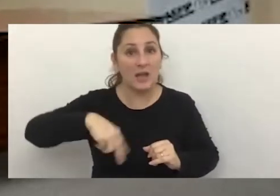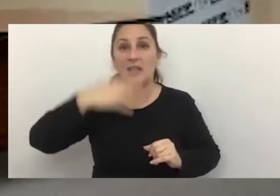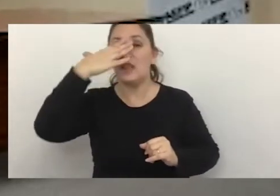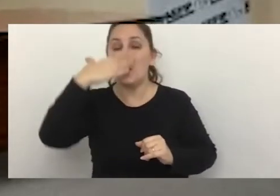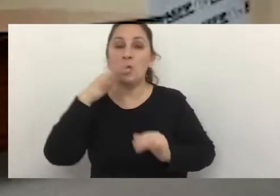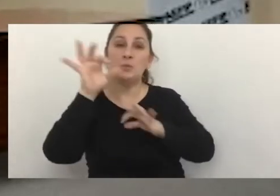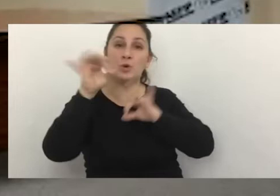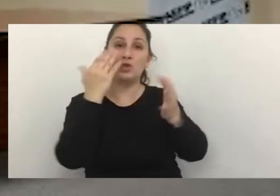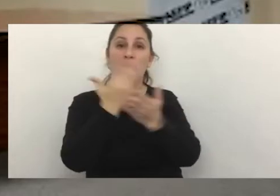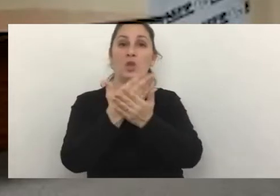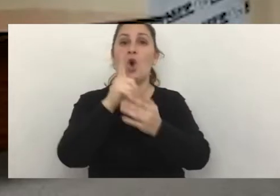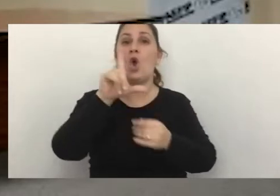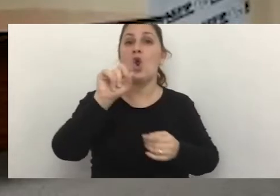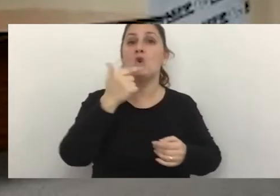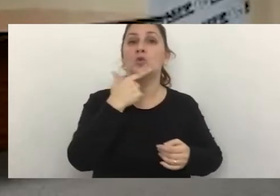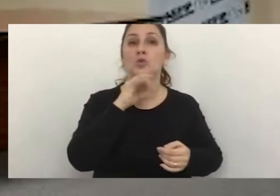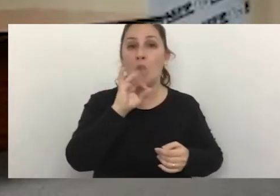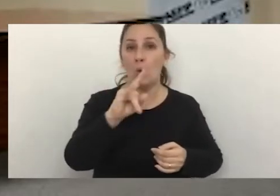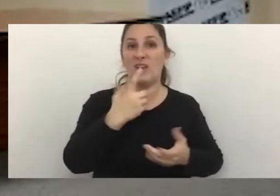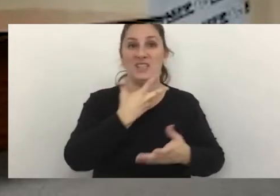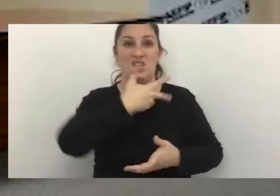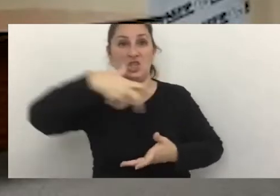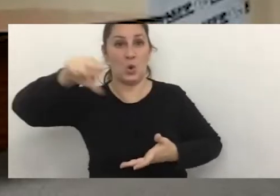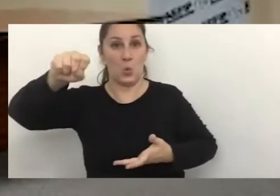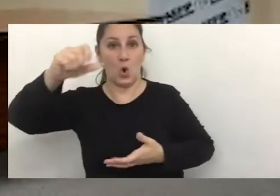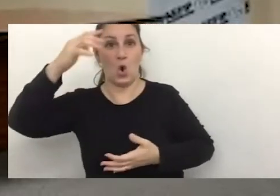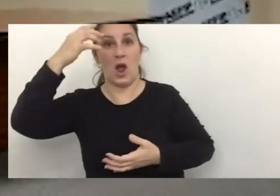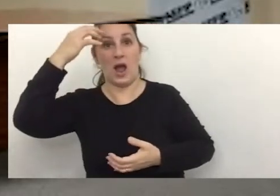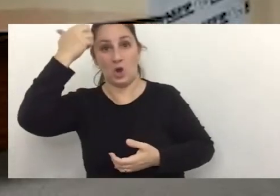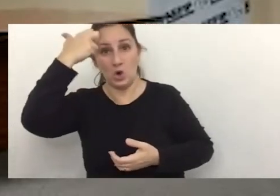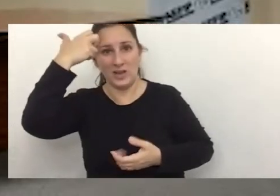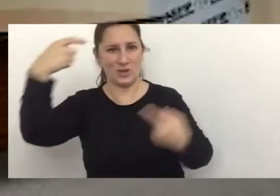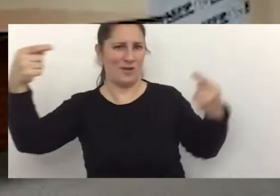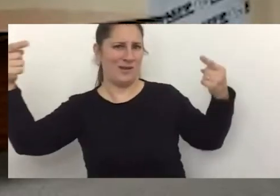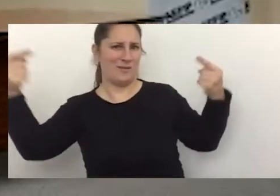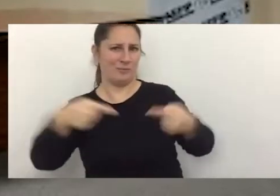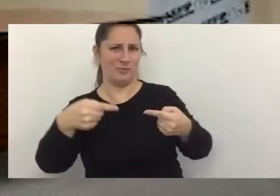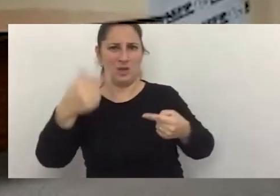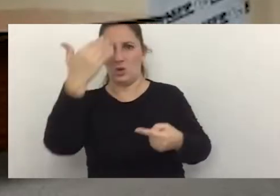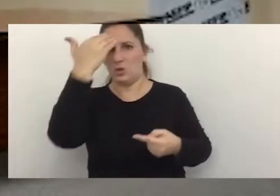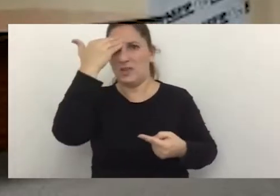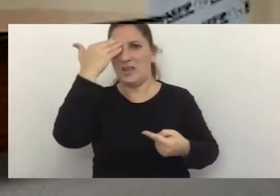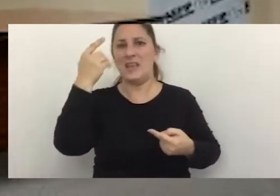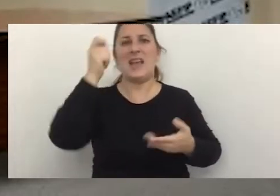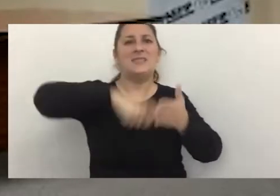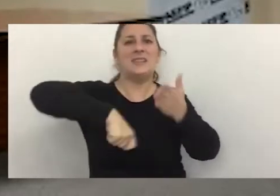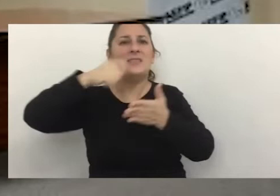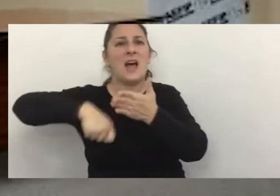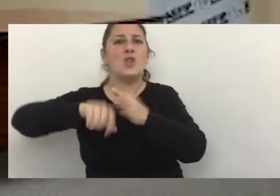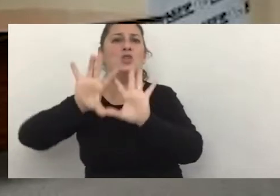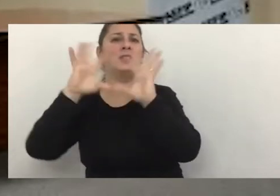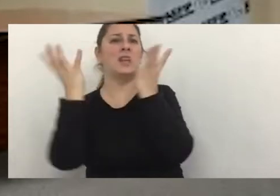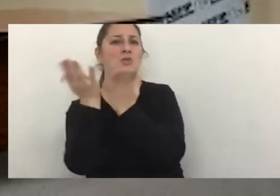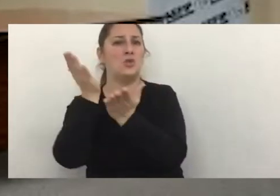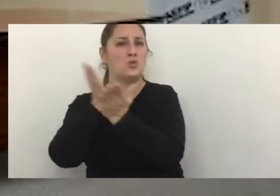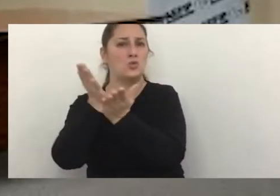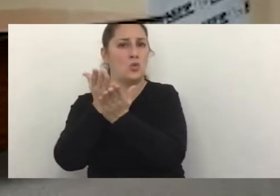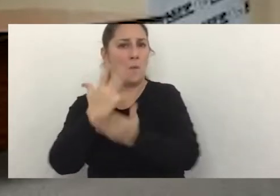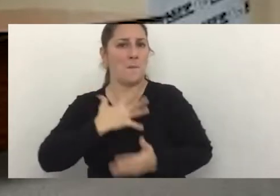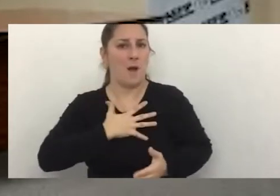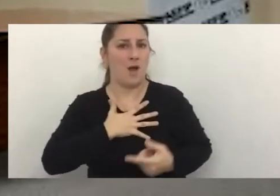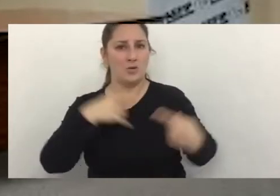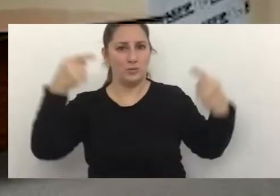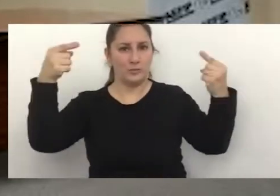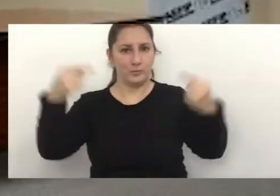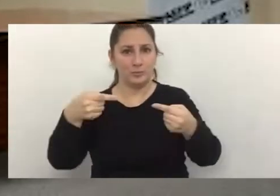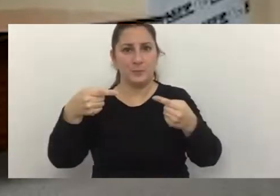Lustó elevó al Congreso es contradictorio a la Constitución y a los tratados internacionales de derechos humanos. Que en todo caso